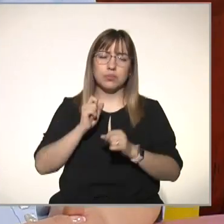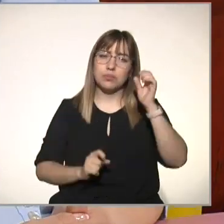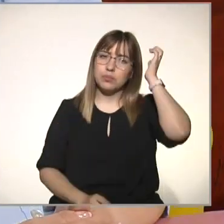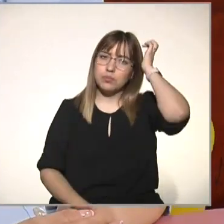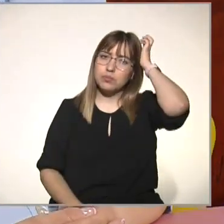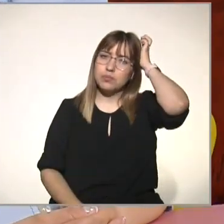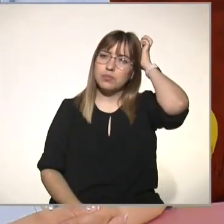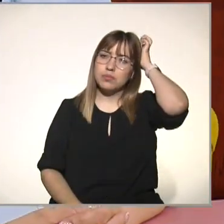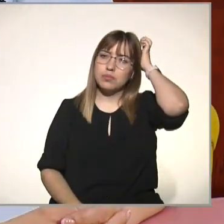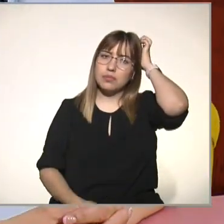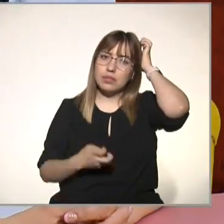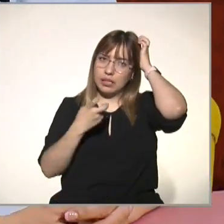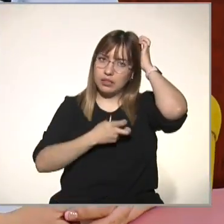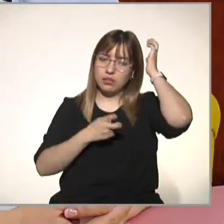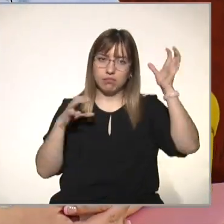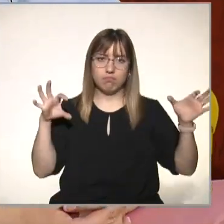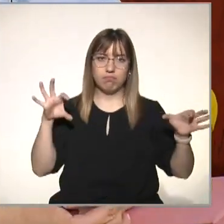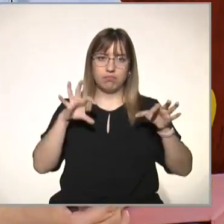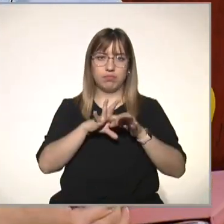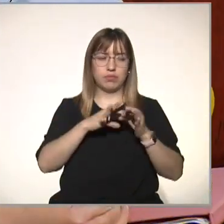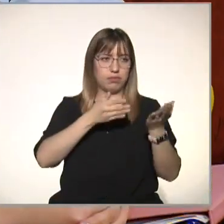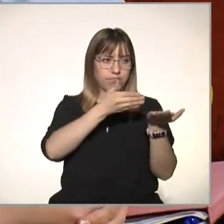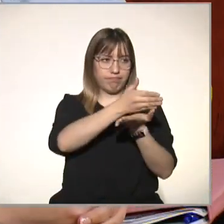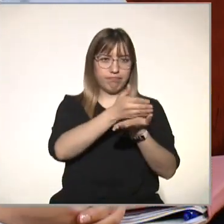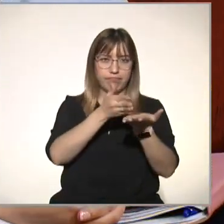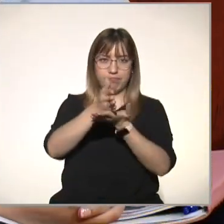a coincidir con la identidad de género.